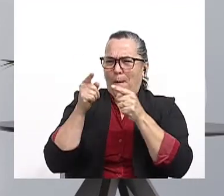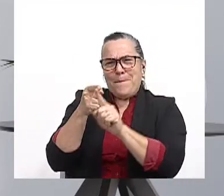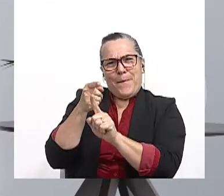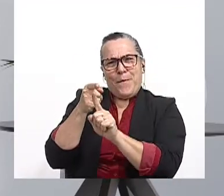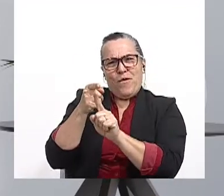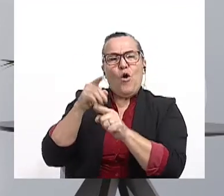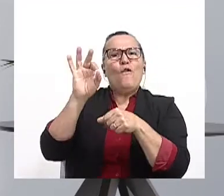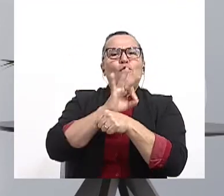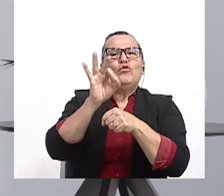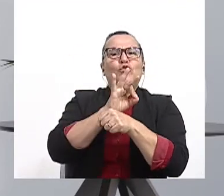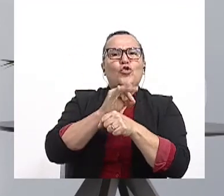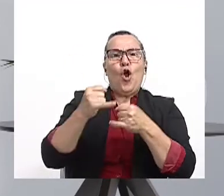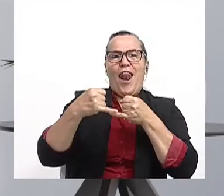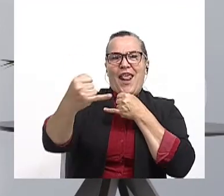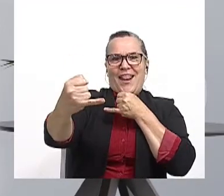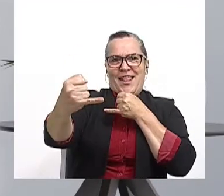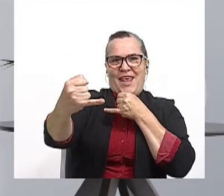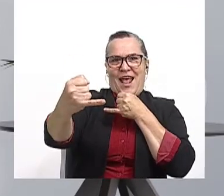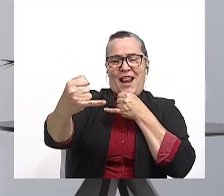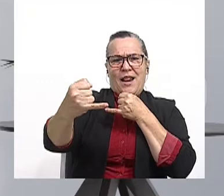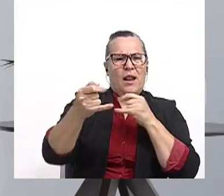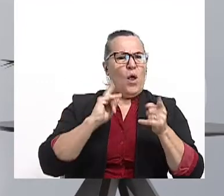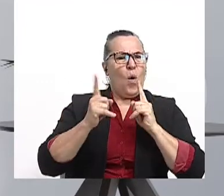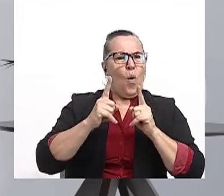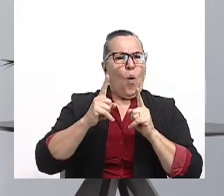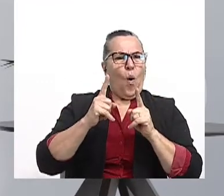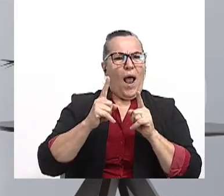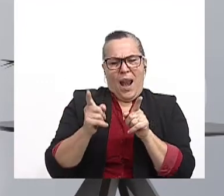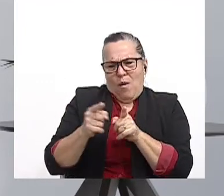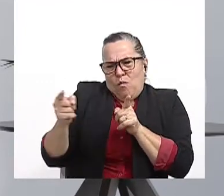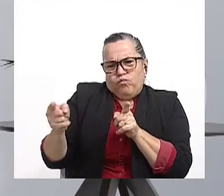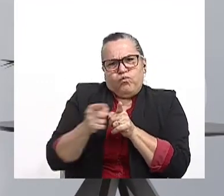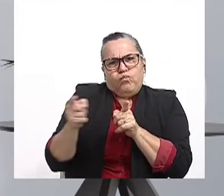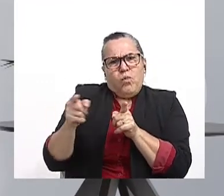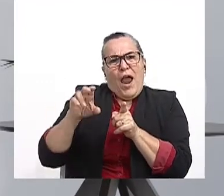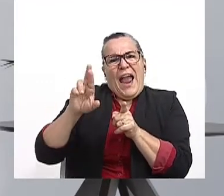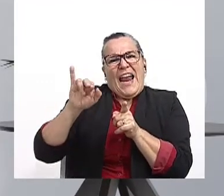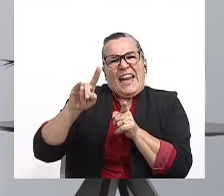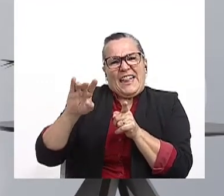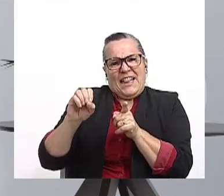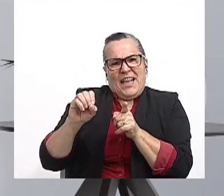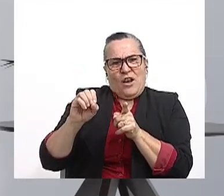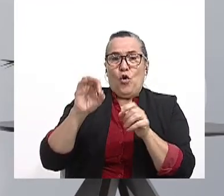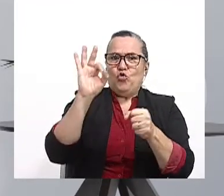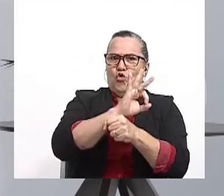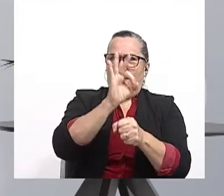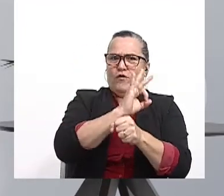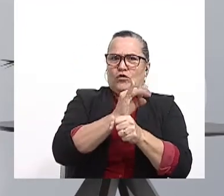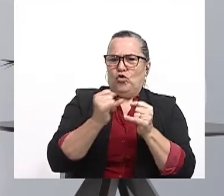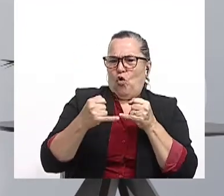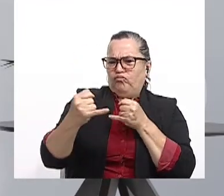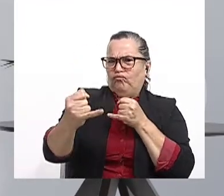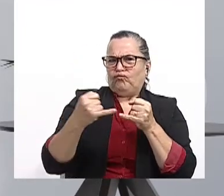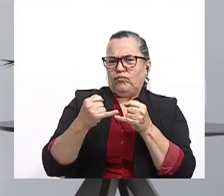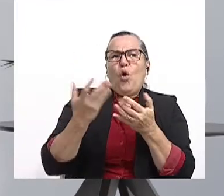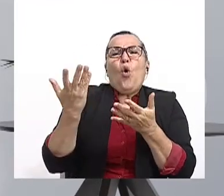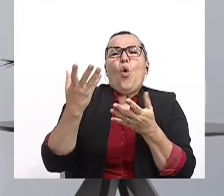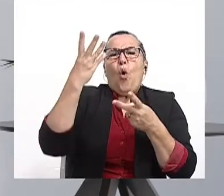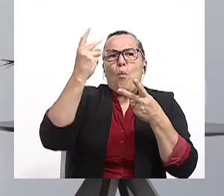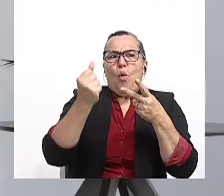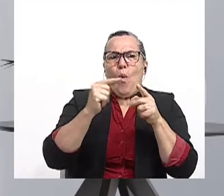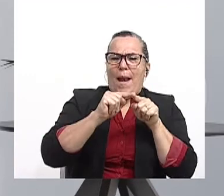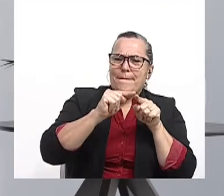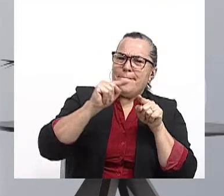la función lineal. ¿Cuál es el criterio de una función lineal? Eso lo vamos a ver hoy. ¿Cómo se calcula una